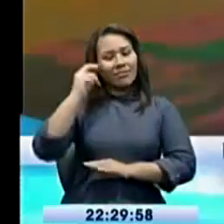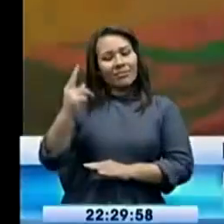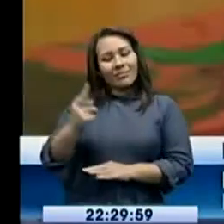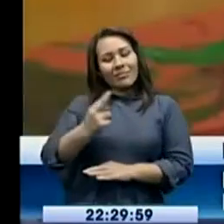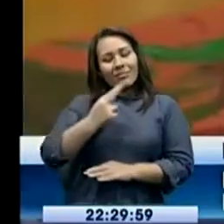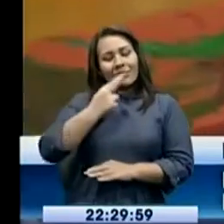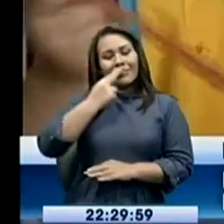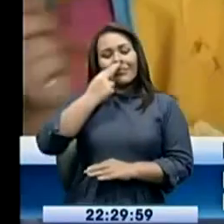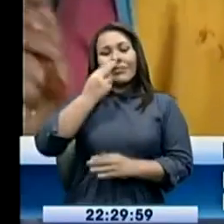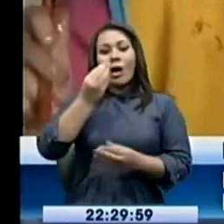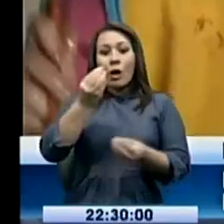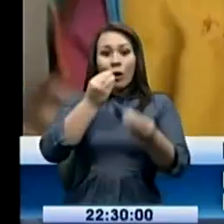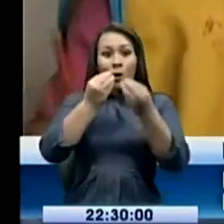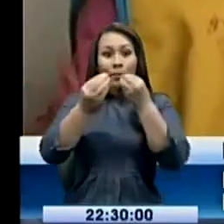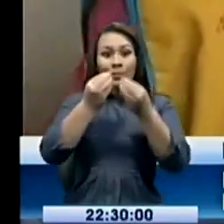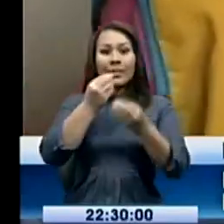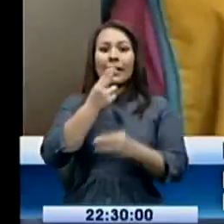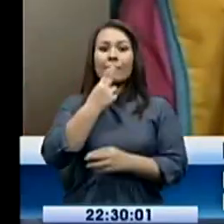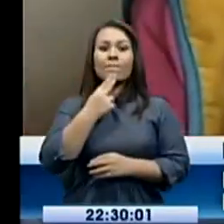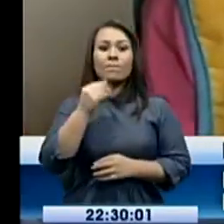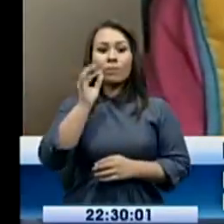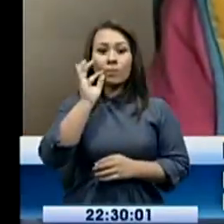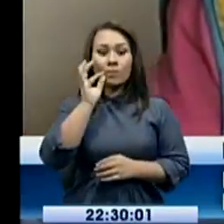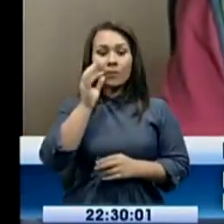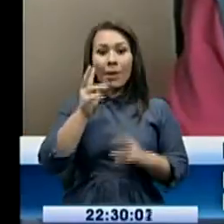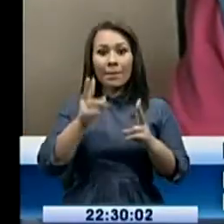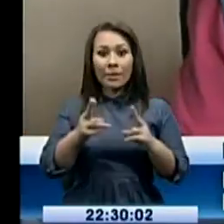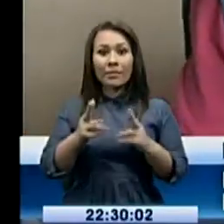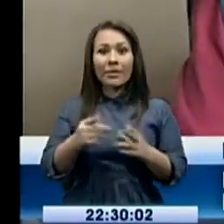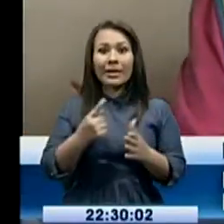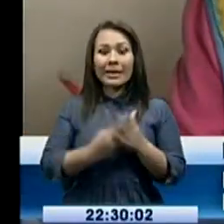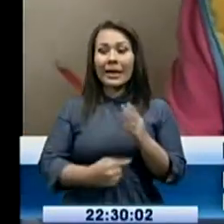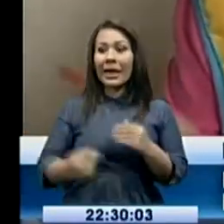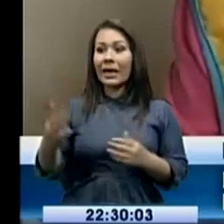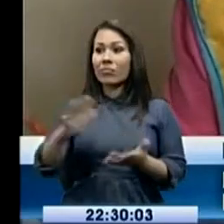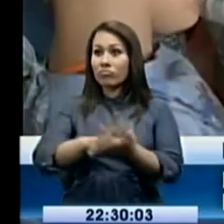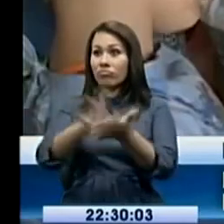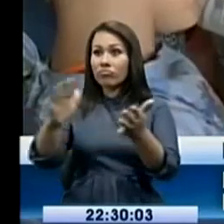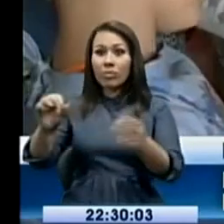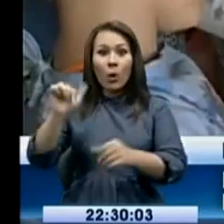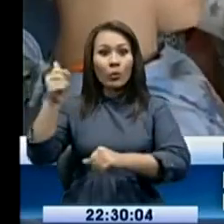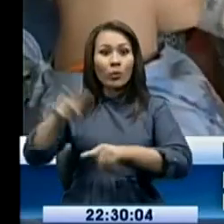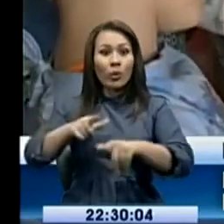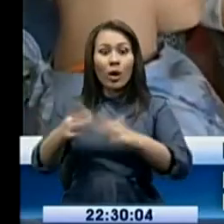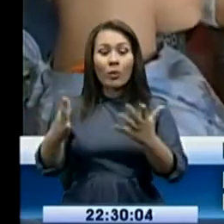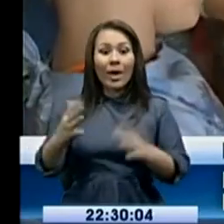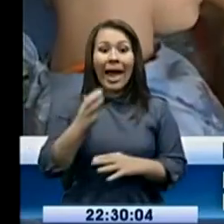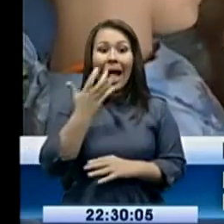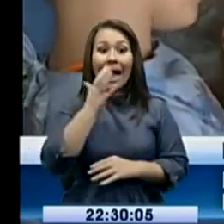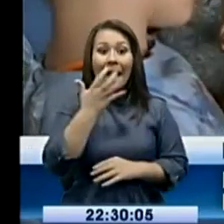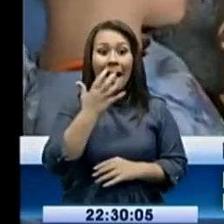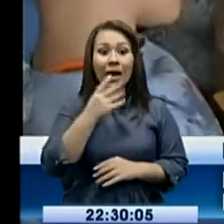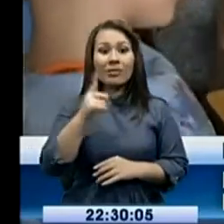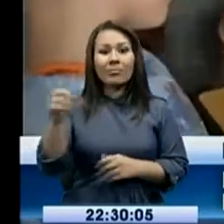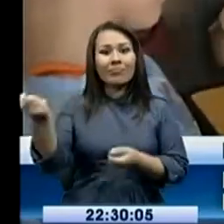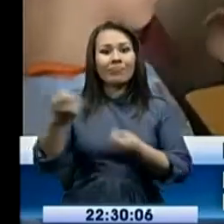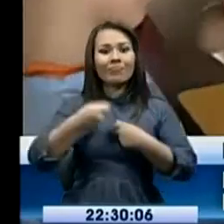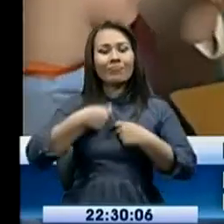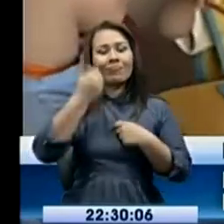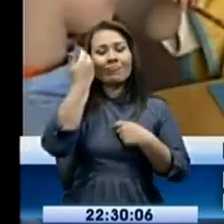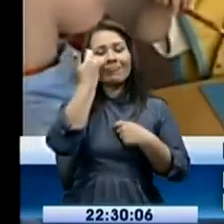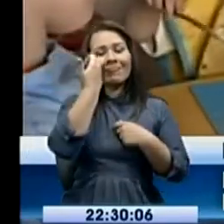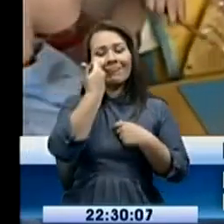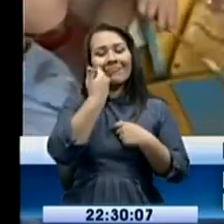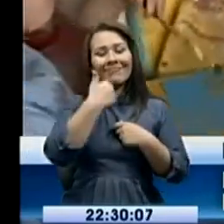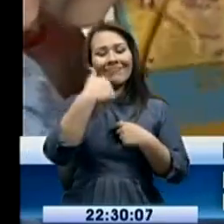a su comida, el sabor inconfundible, la misma que en ningún lugar es igual. O ese calor que le brindaban sus caricias,